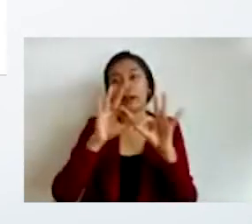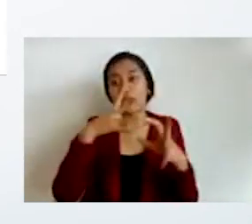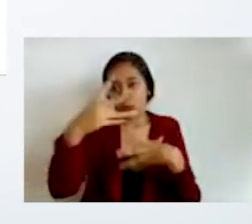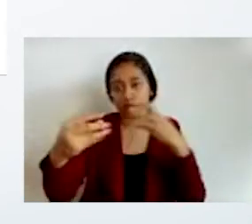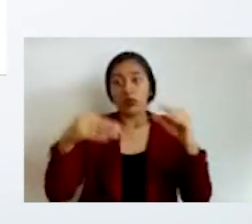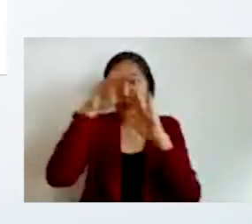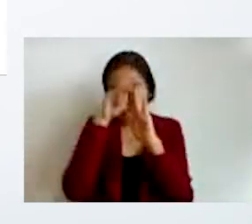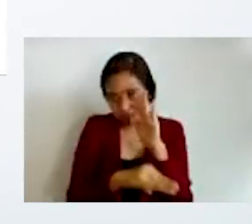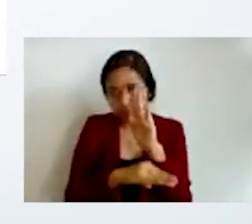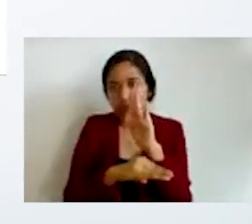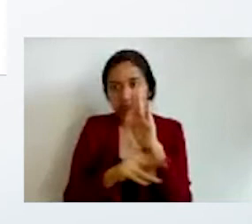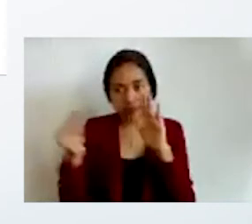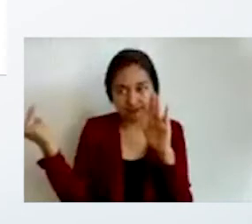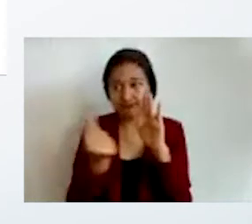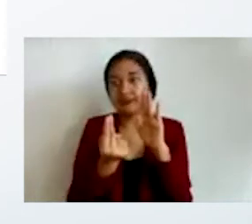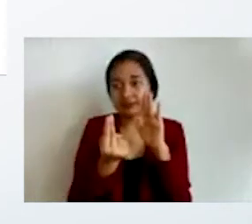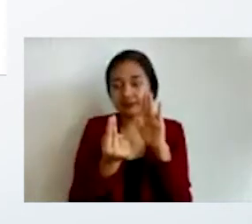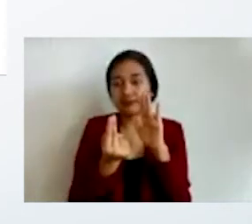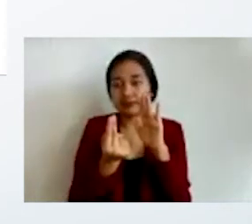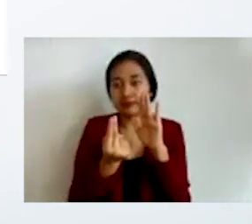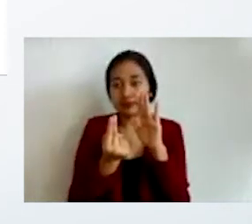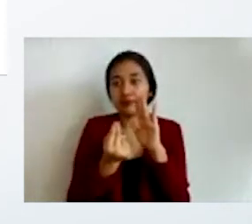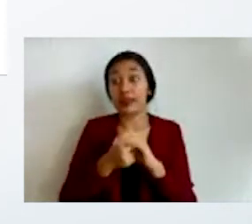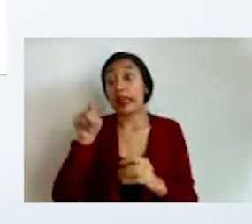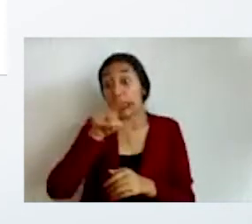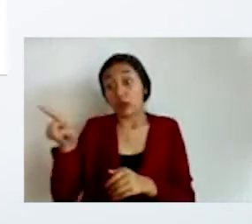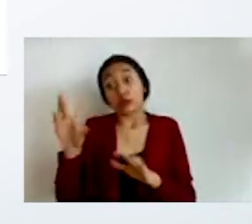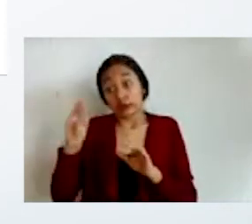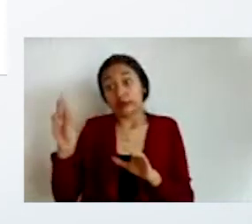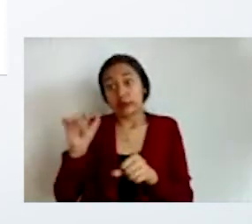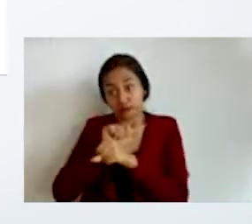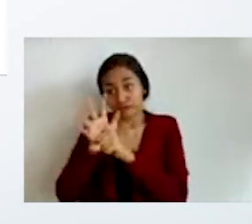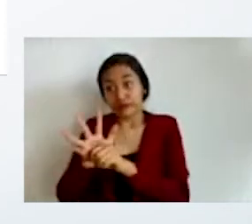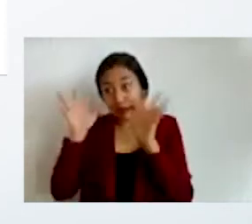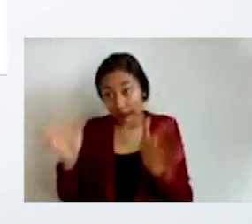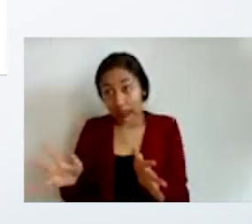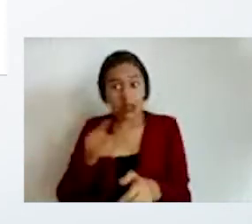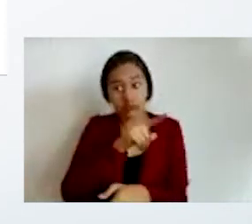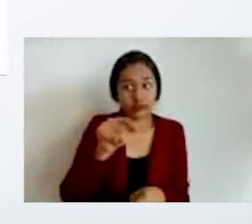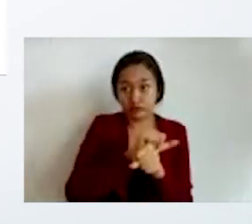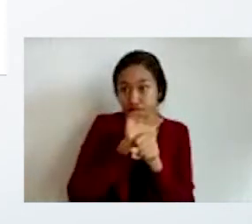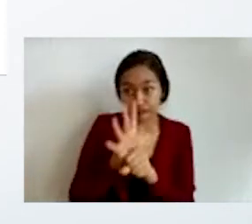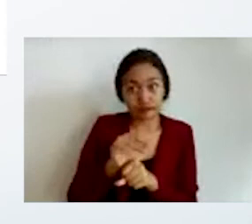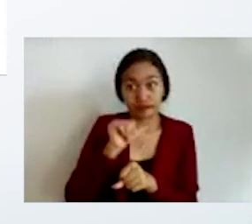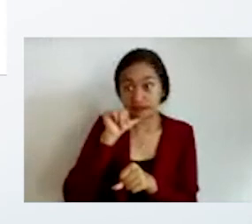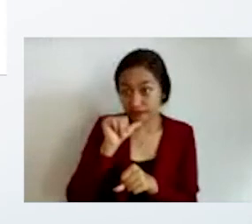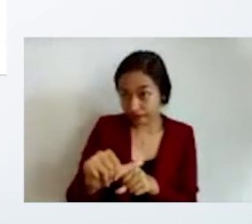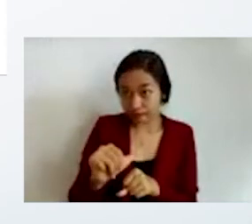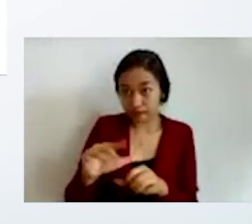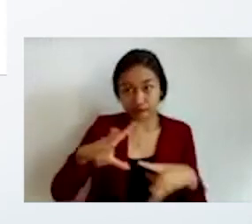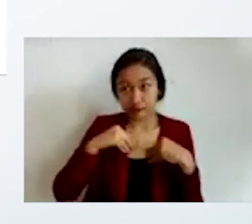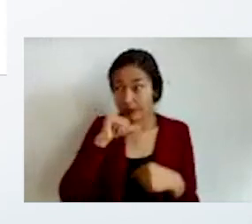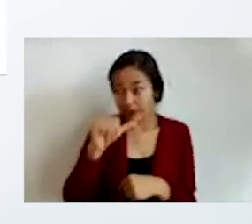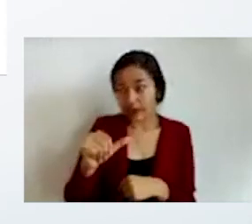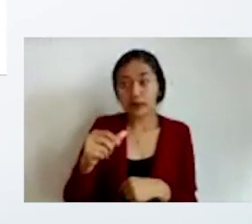contagio, tanto de los que están contagiados como de los no contagiados, etcétera. Se puede